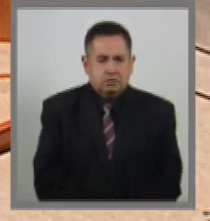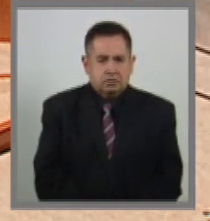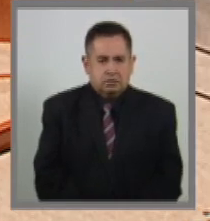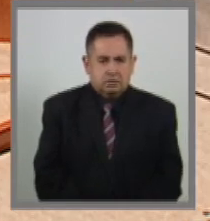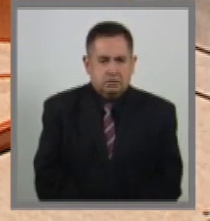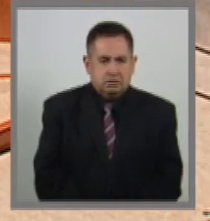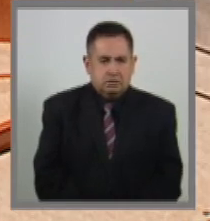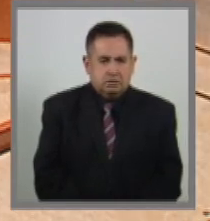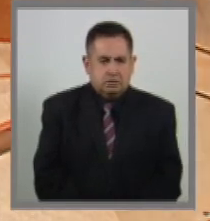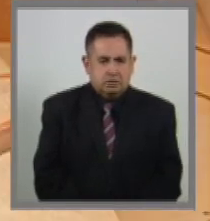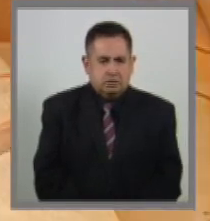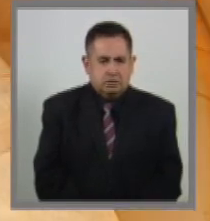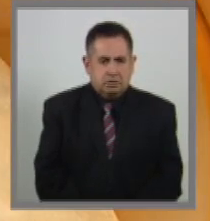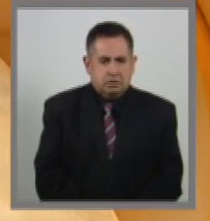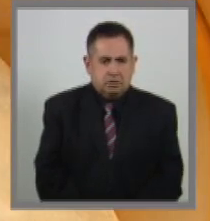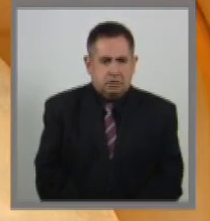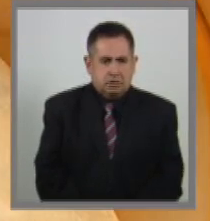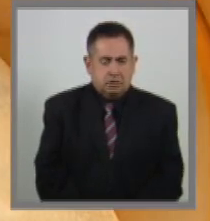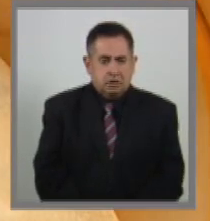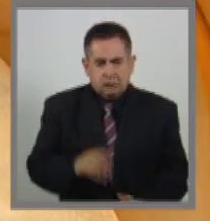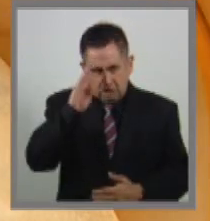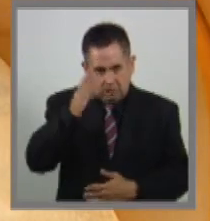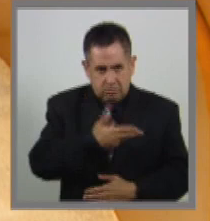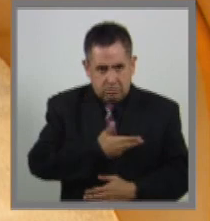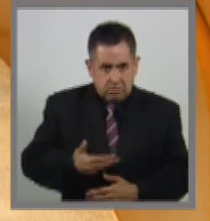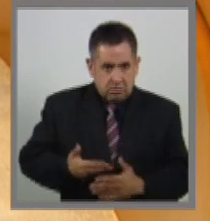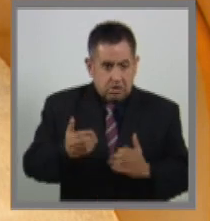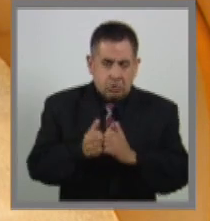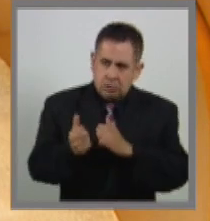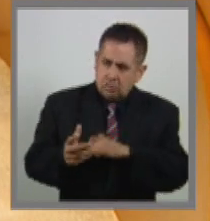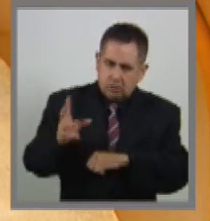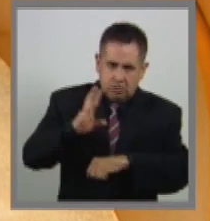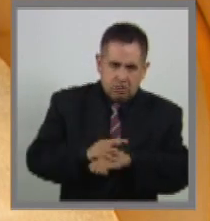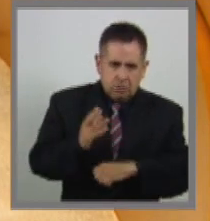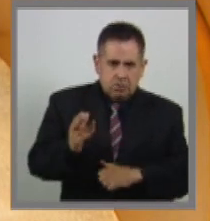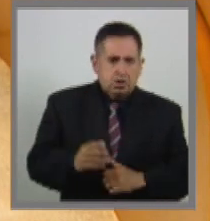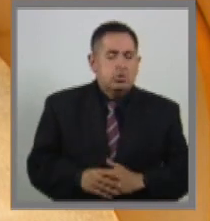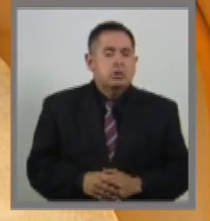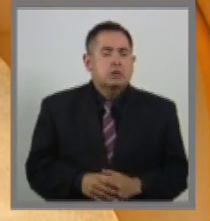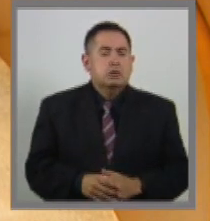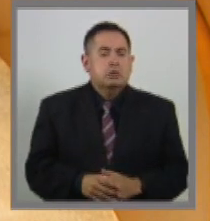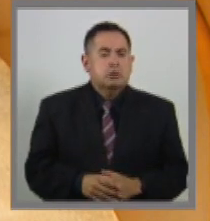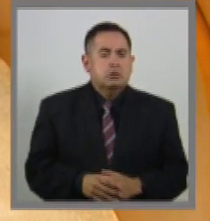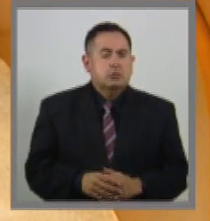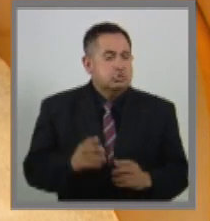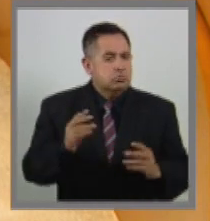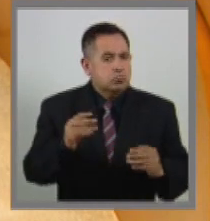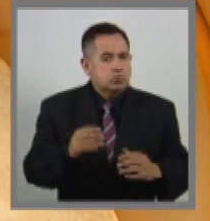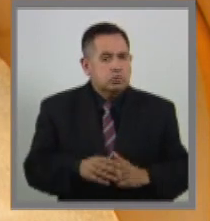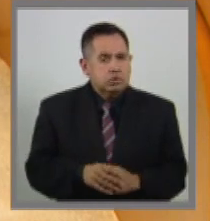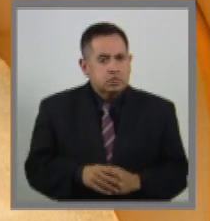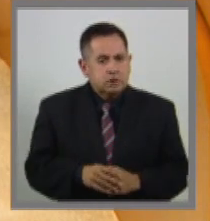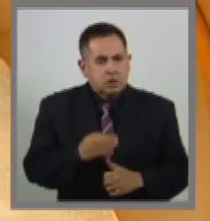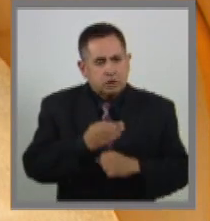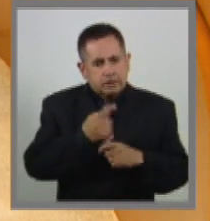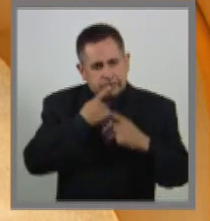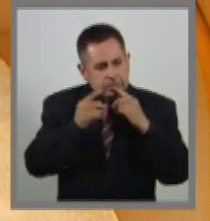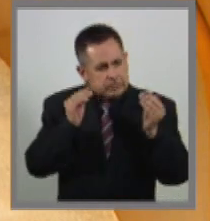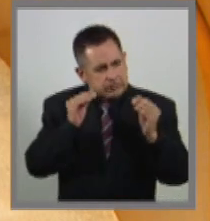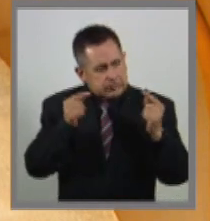Adamira, ¿qué tal? Señor presidente, con su permiso. Mucho de estas